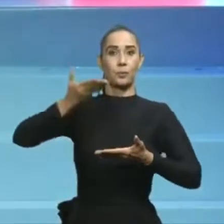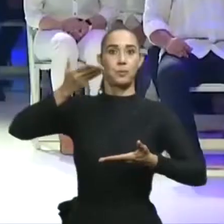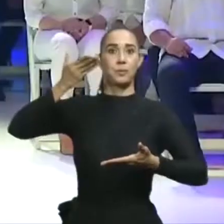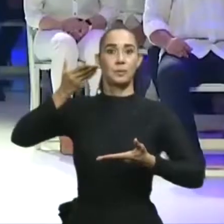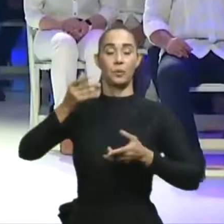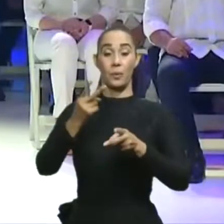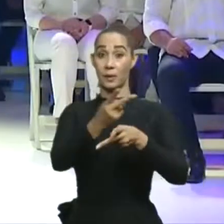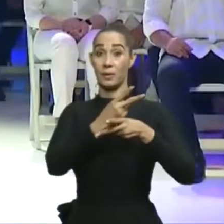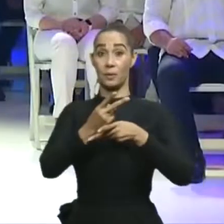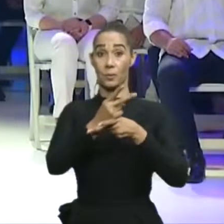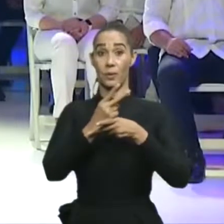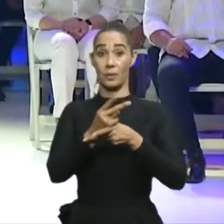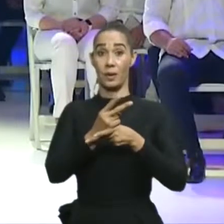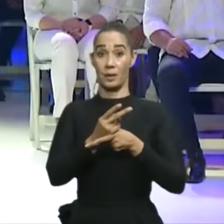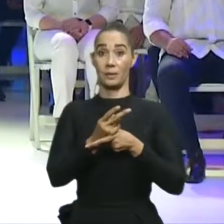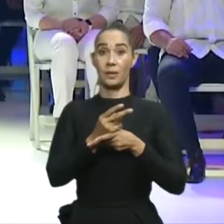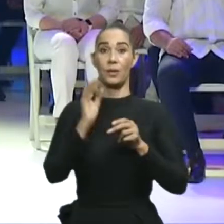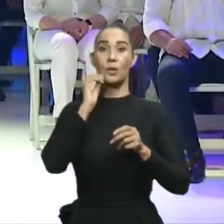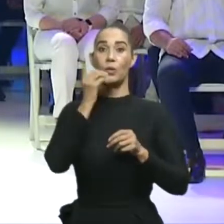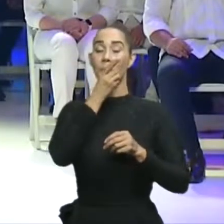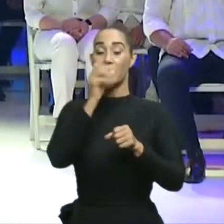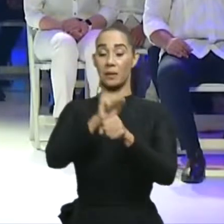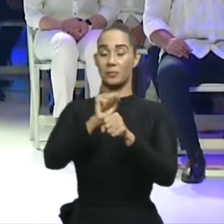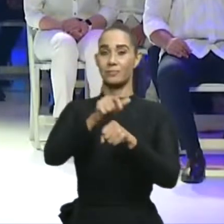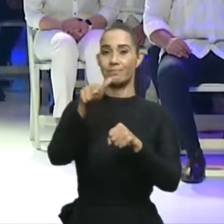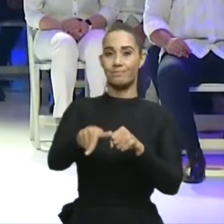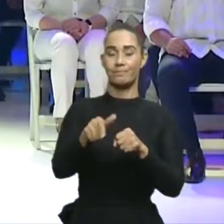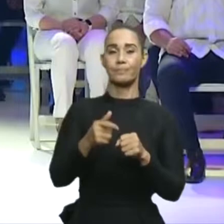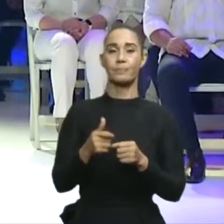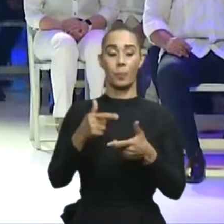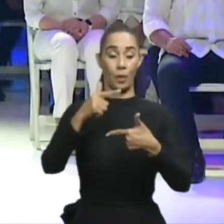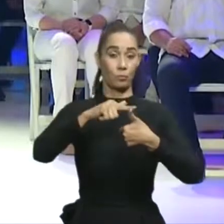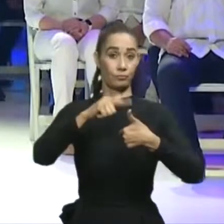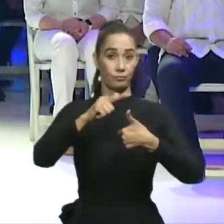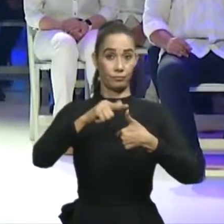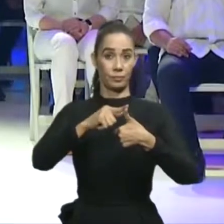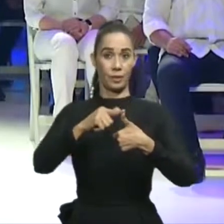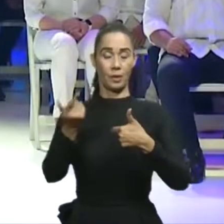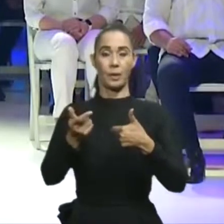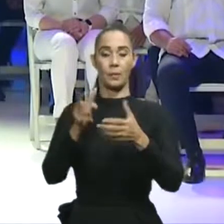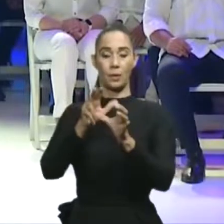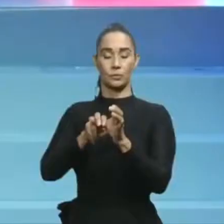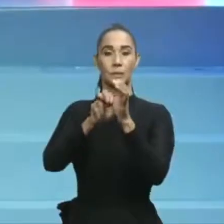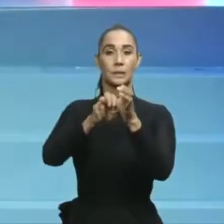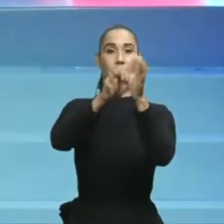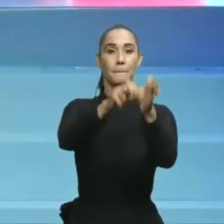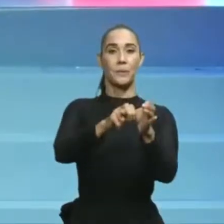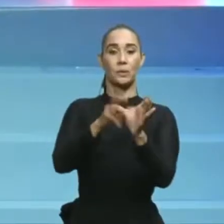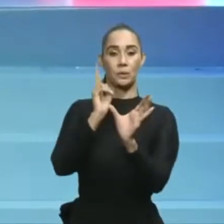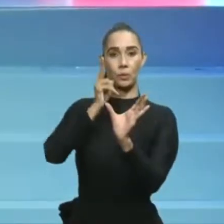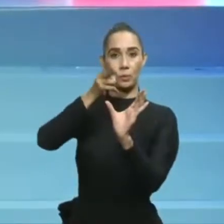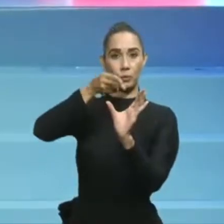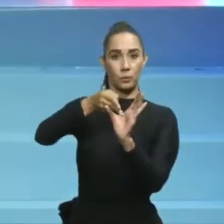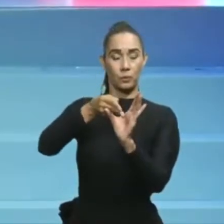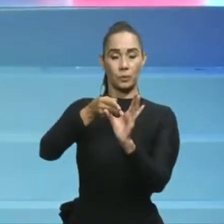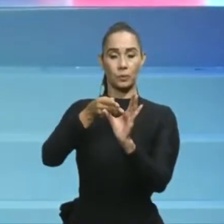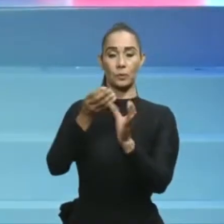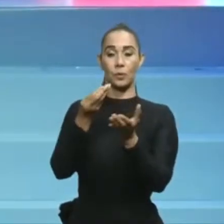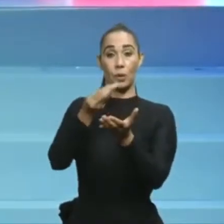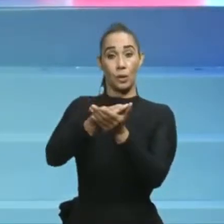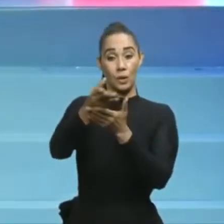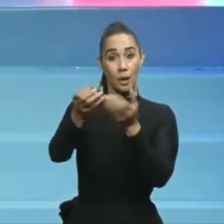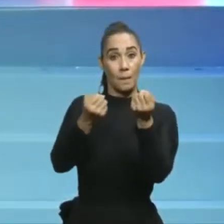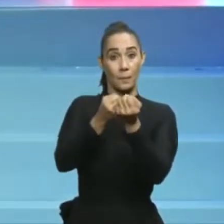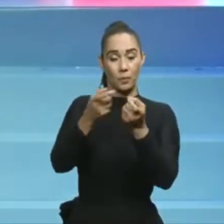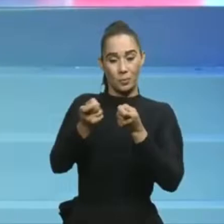los dominicanos entre ellas está el aumento del subsidio directo al sector transporte para evitar el alza en los precios los pasajes